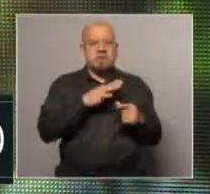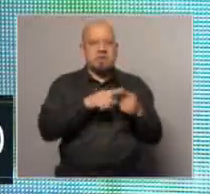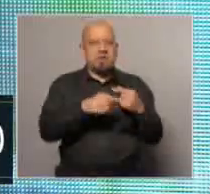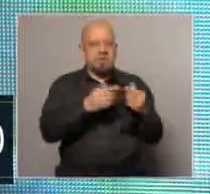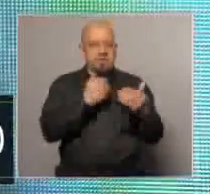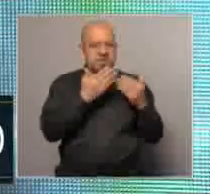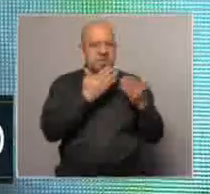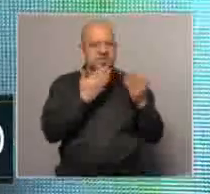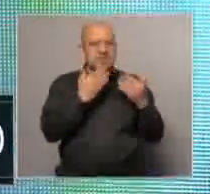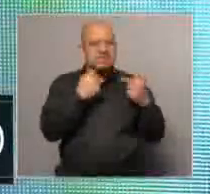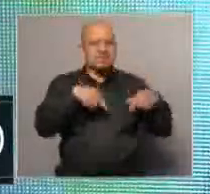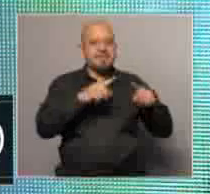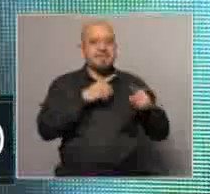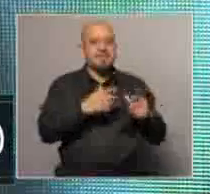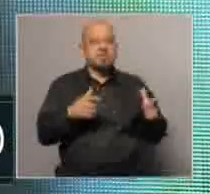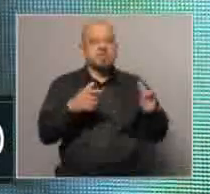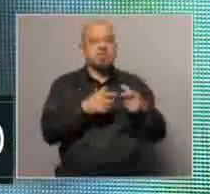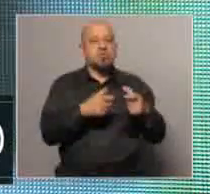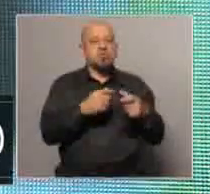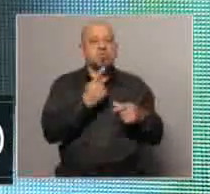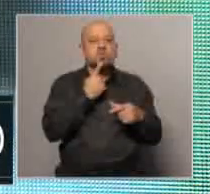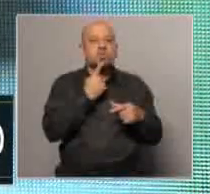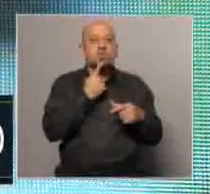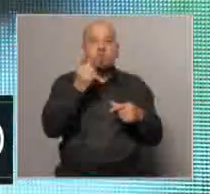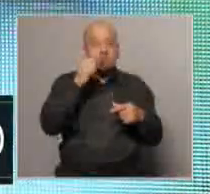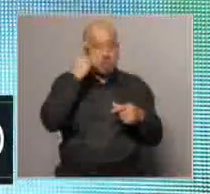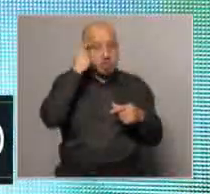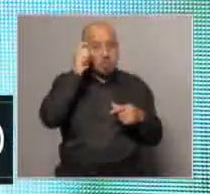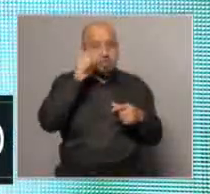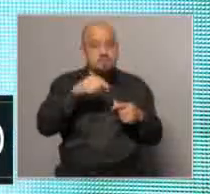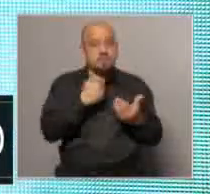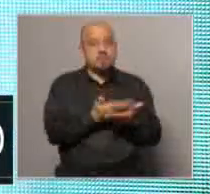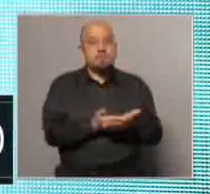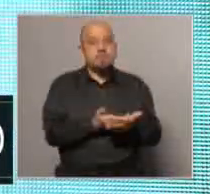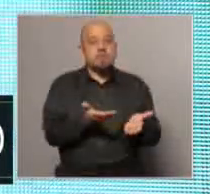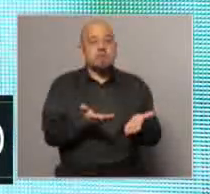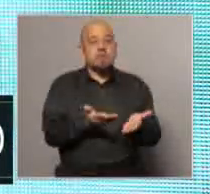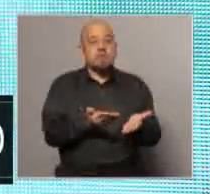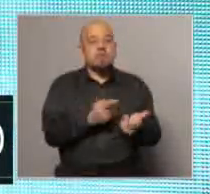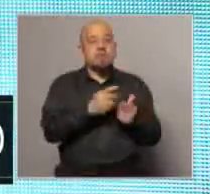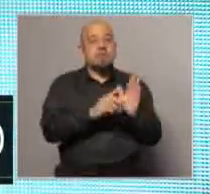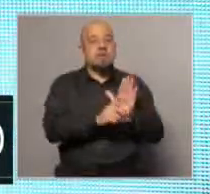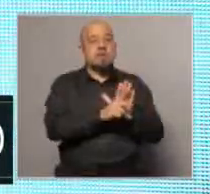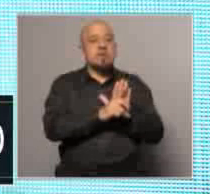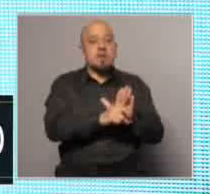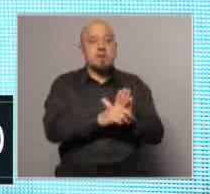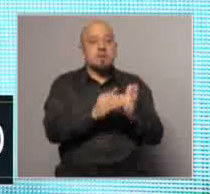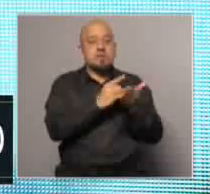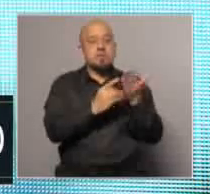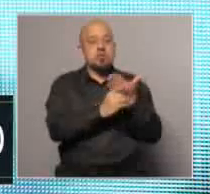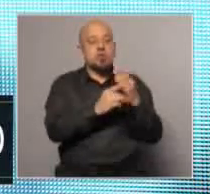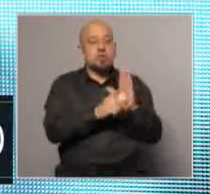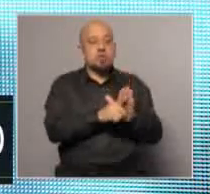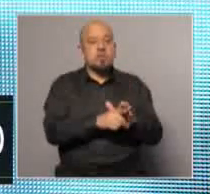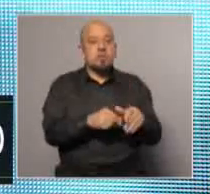Yo inclusive me he llegado a reunir con los legisladores que tomaron la iniciativa de presentar esa ley, ese proyecto